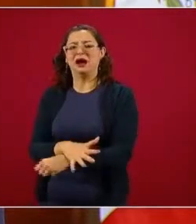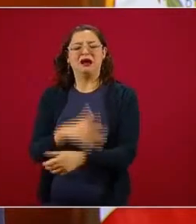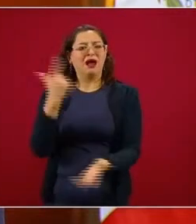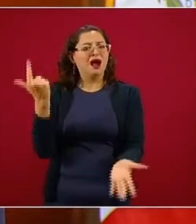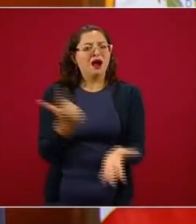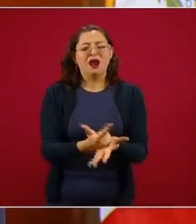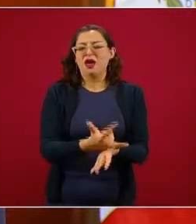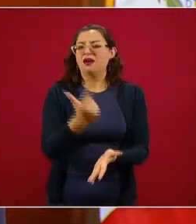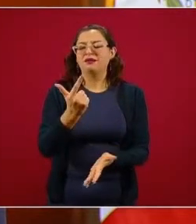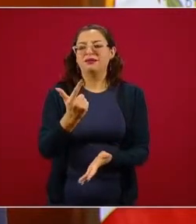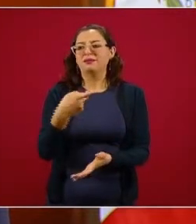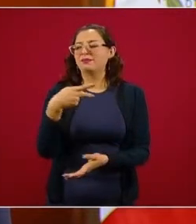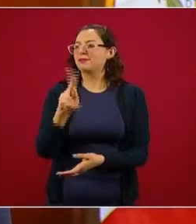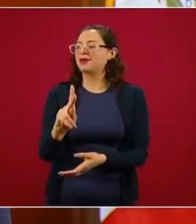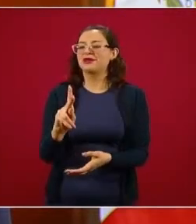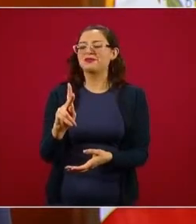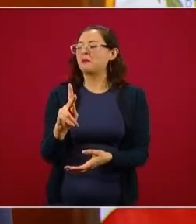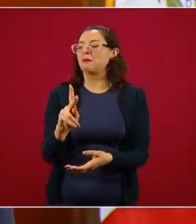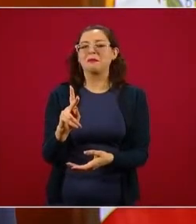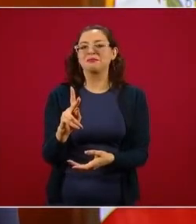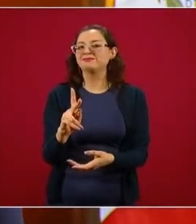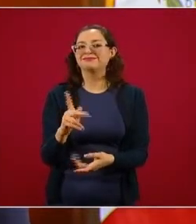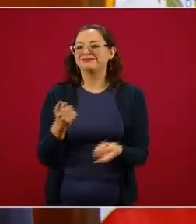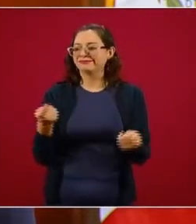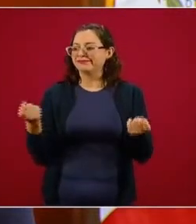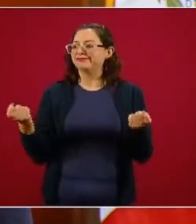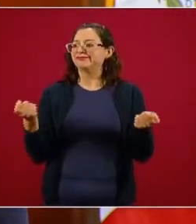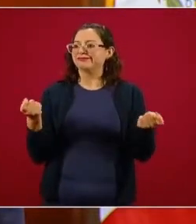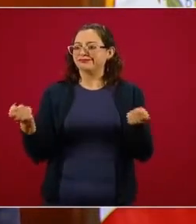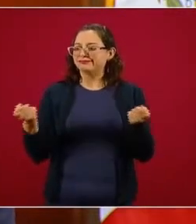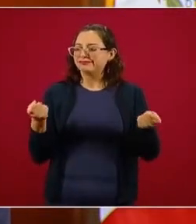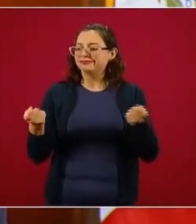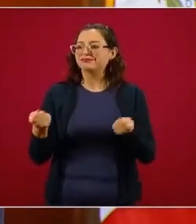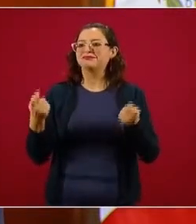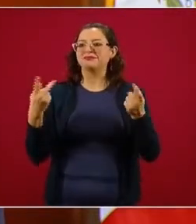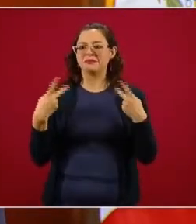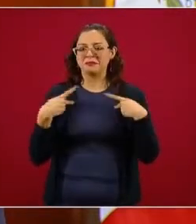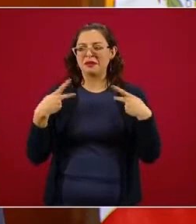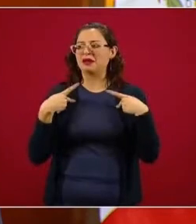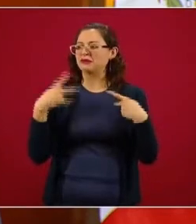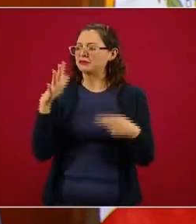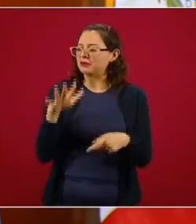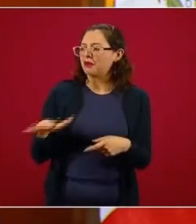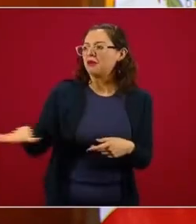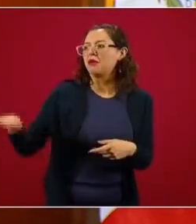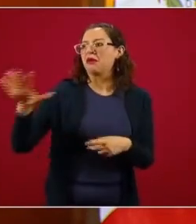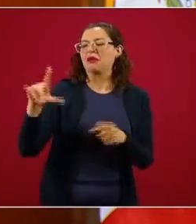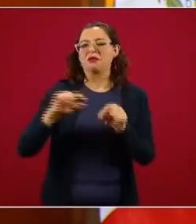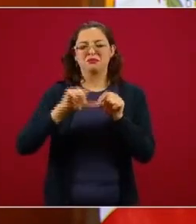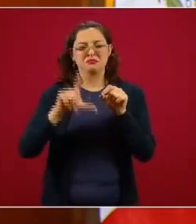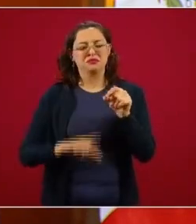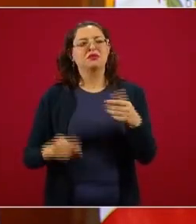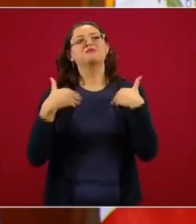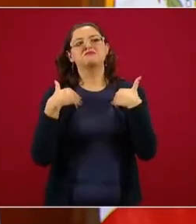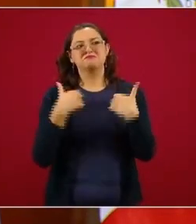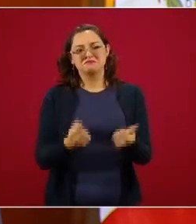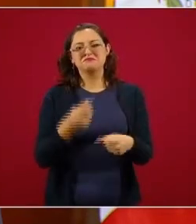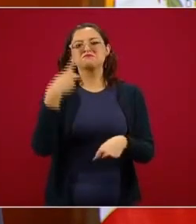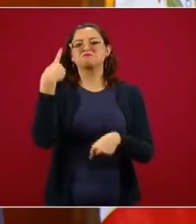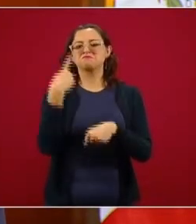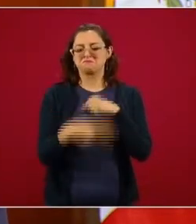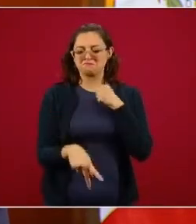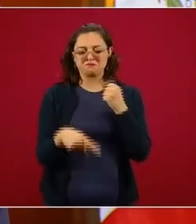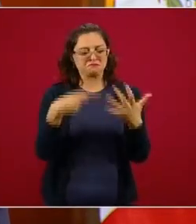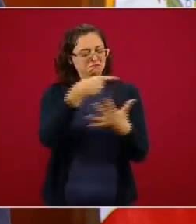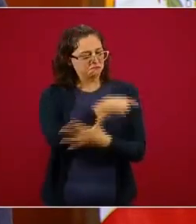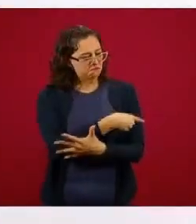y precisión. El país ha comprendido la naturaleza del riesgo que enfrentamos, ha